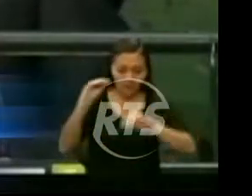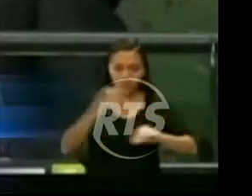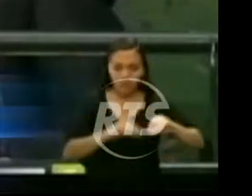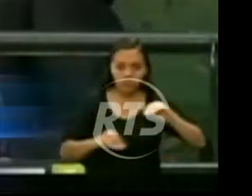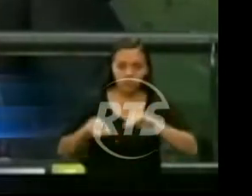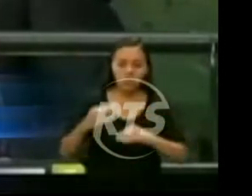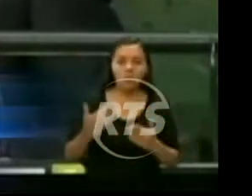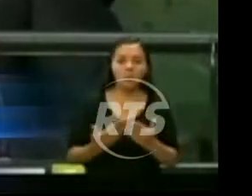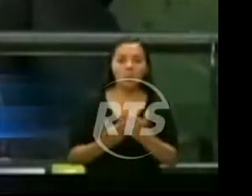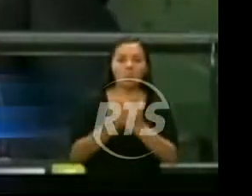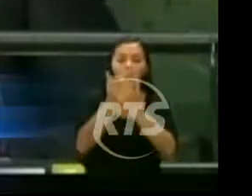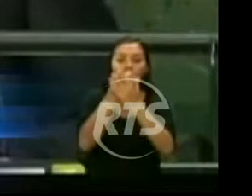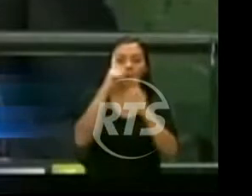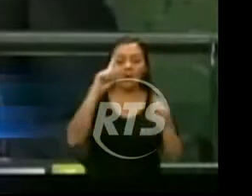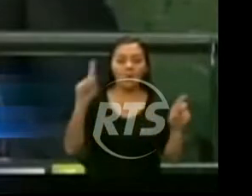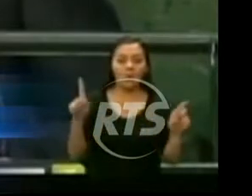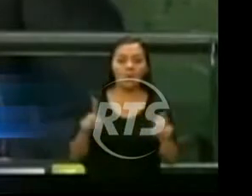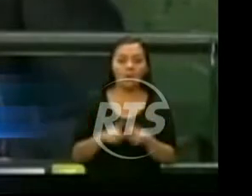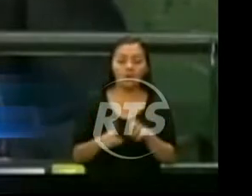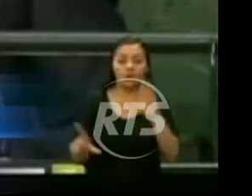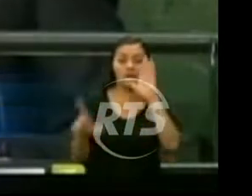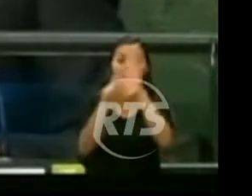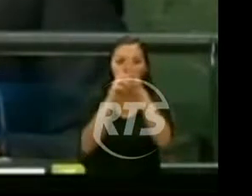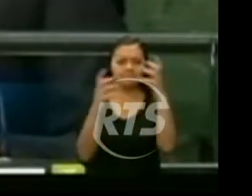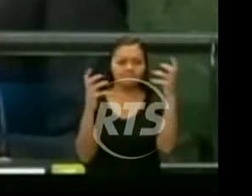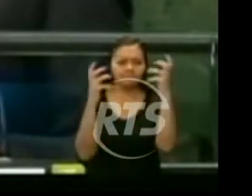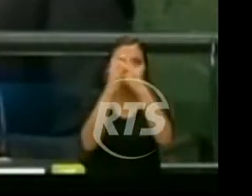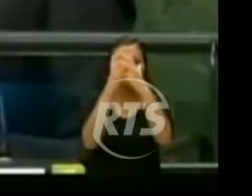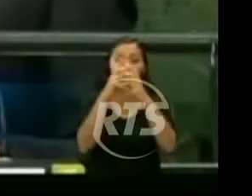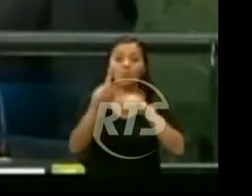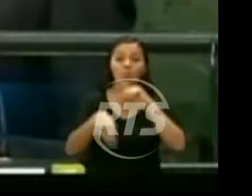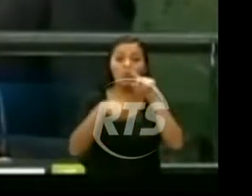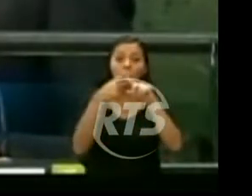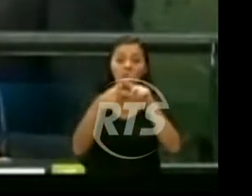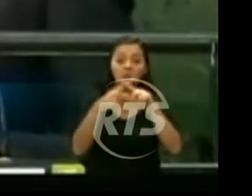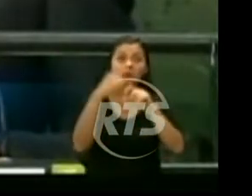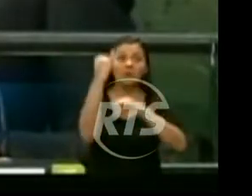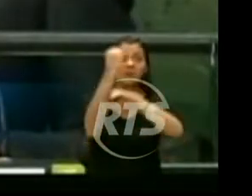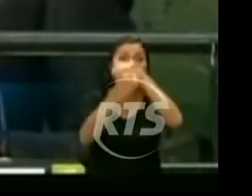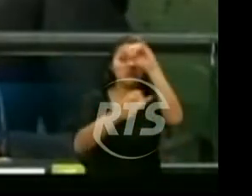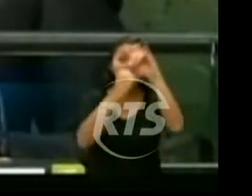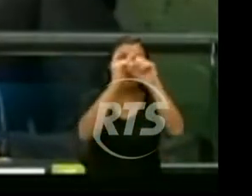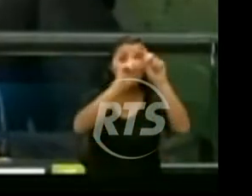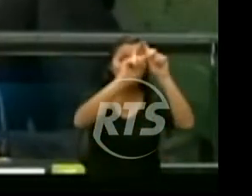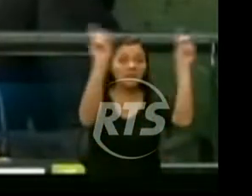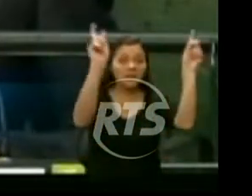un tratado vinculante para sancionar a empresas transnacionales